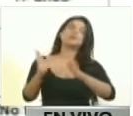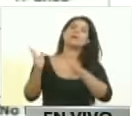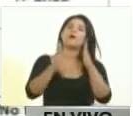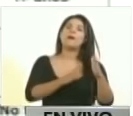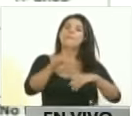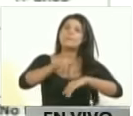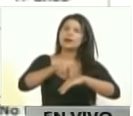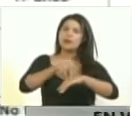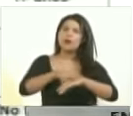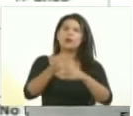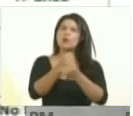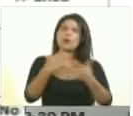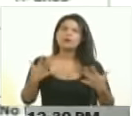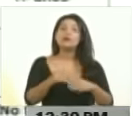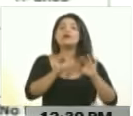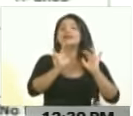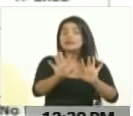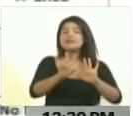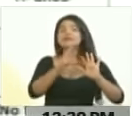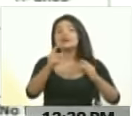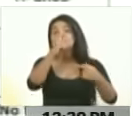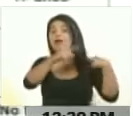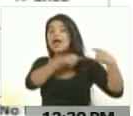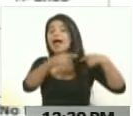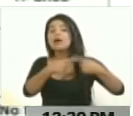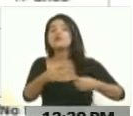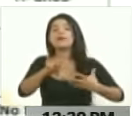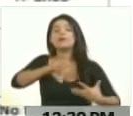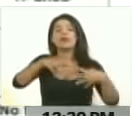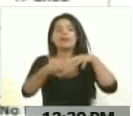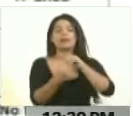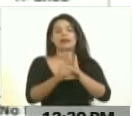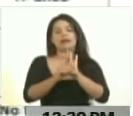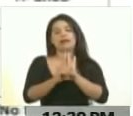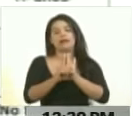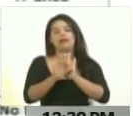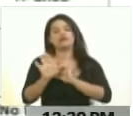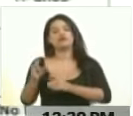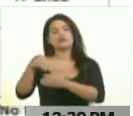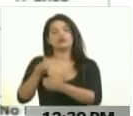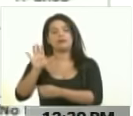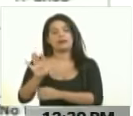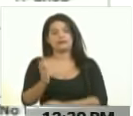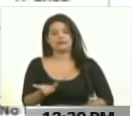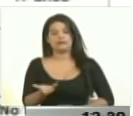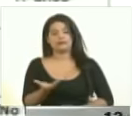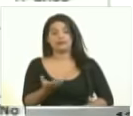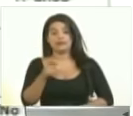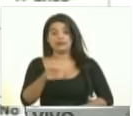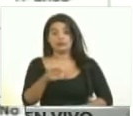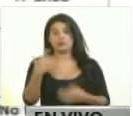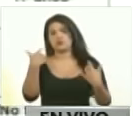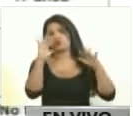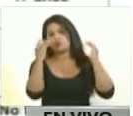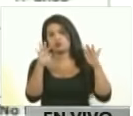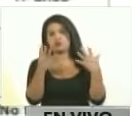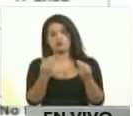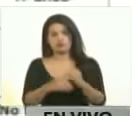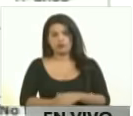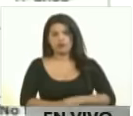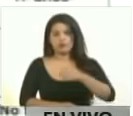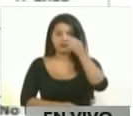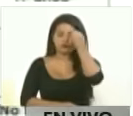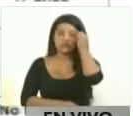duró 17 años, cuatriplica el tiempo que tiene Venezuela en el Mercosur.